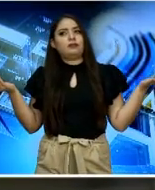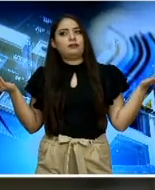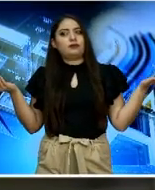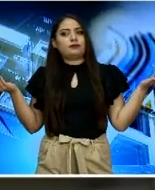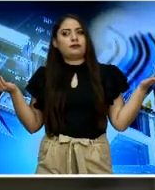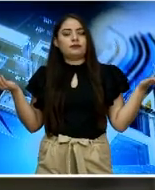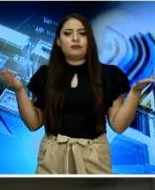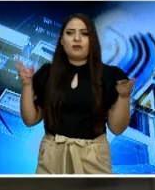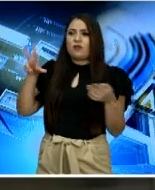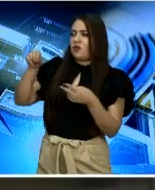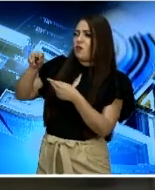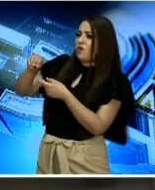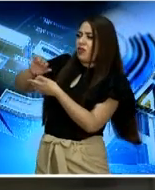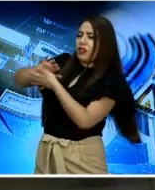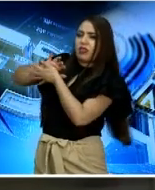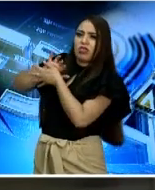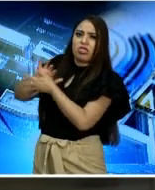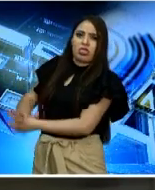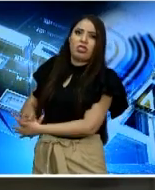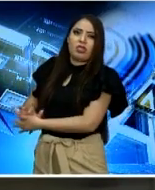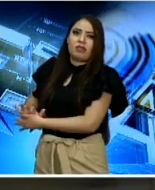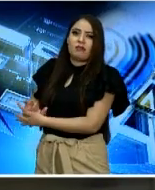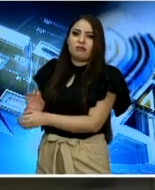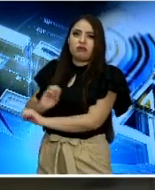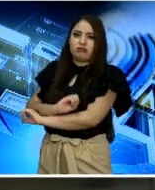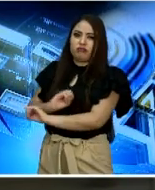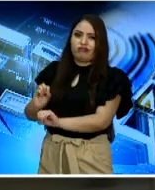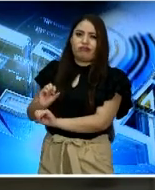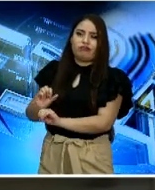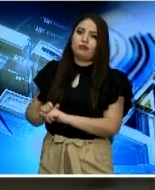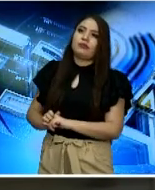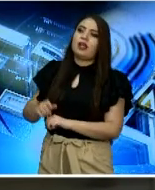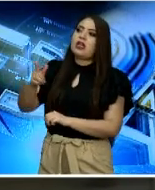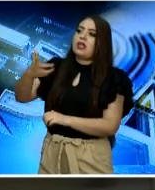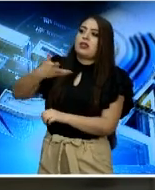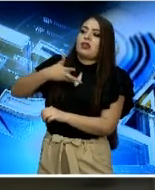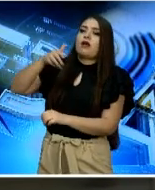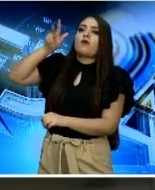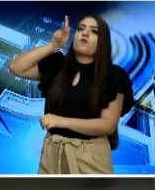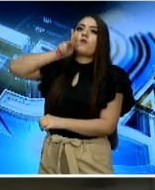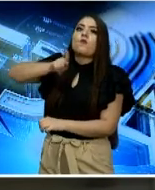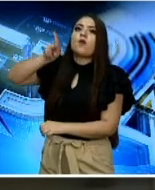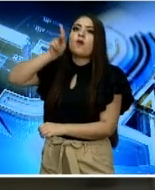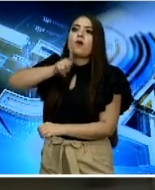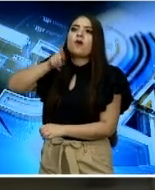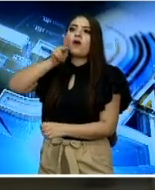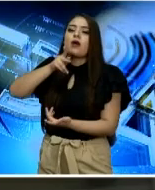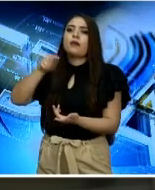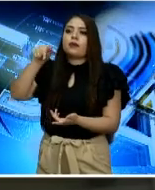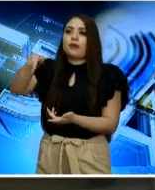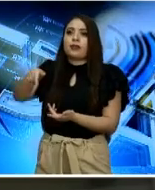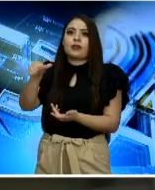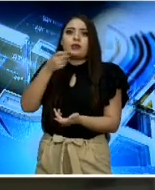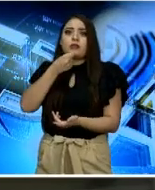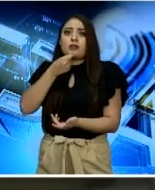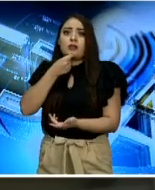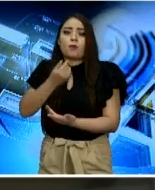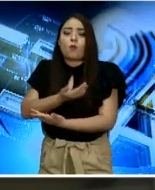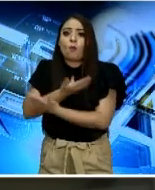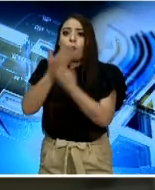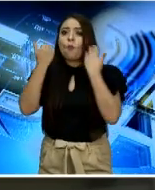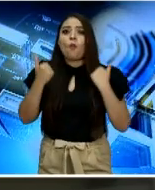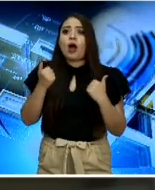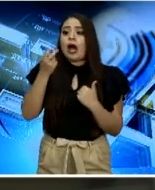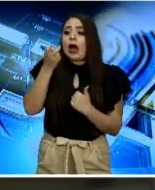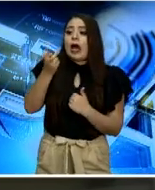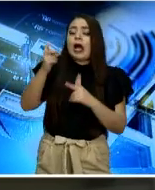ni sin pruebas. Las pruebas están fehacientes porque el niño a hoy no tiene esa foto